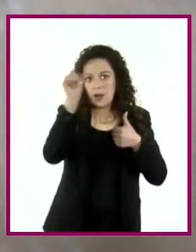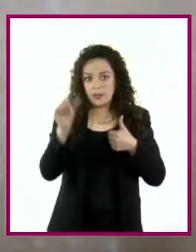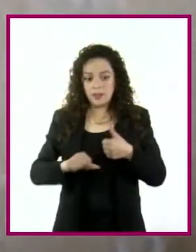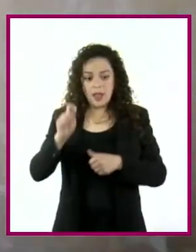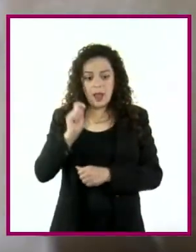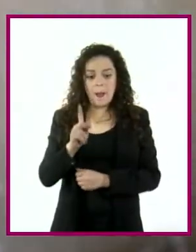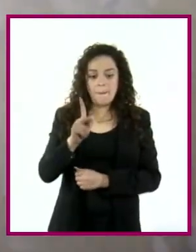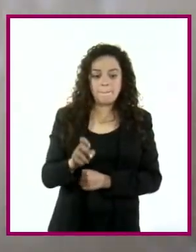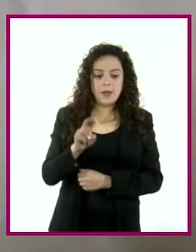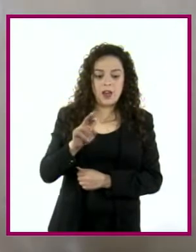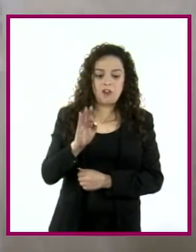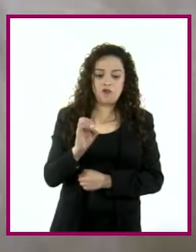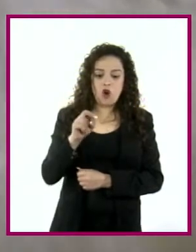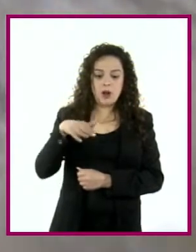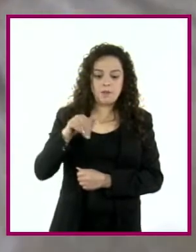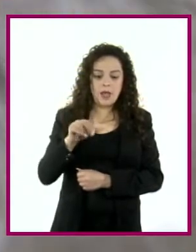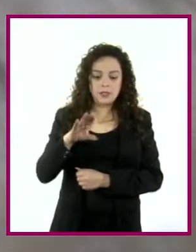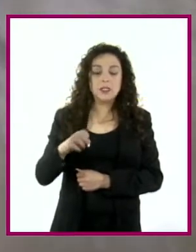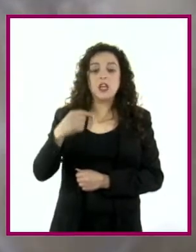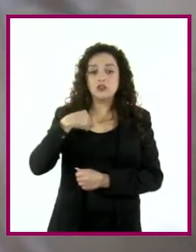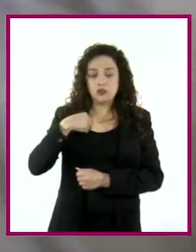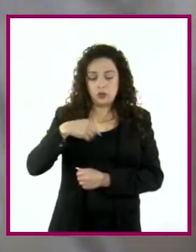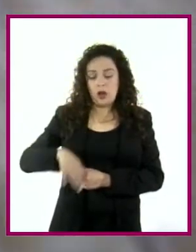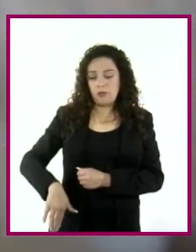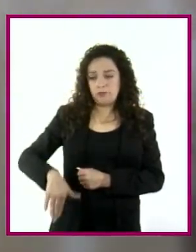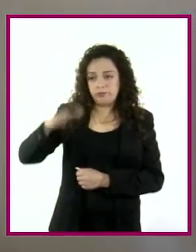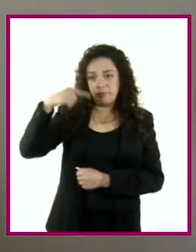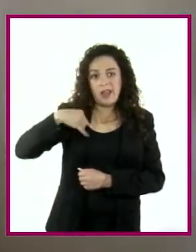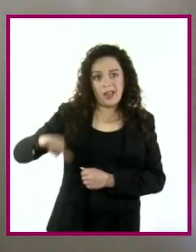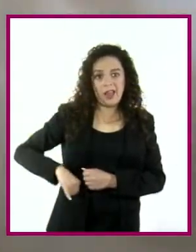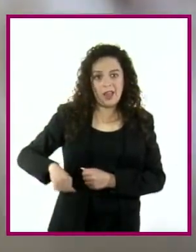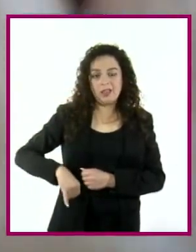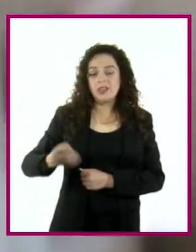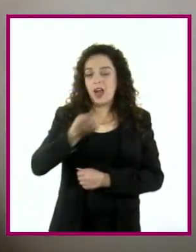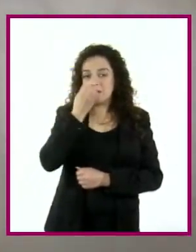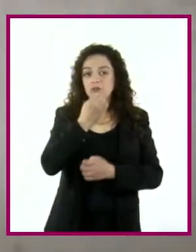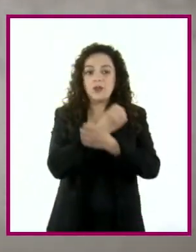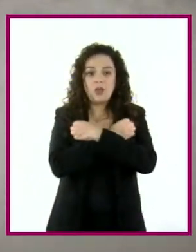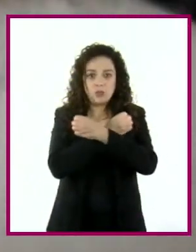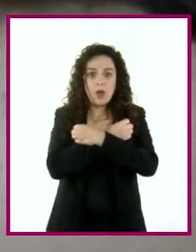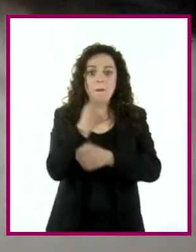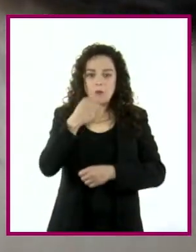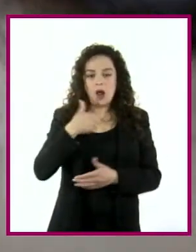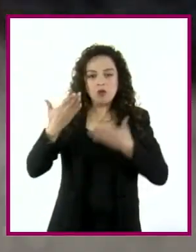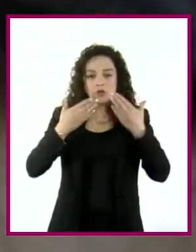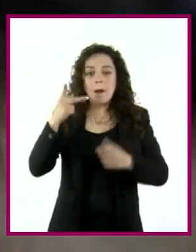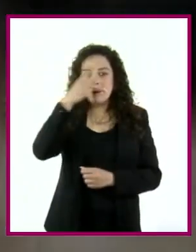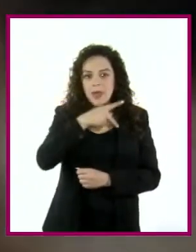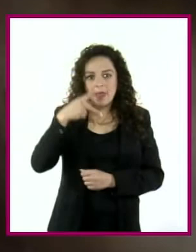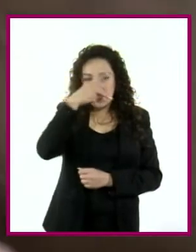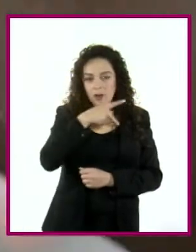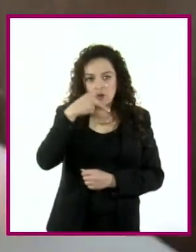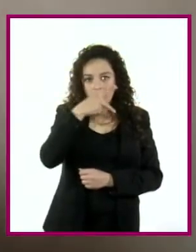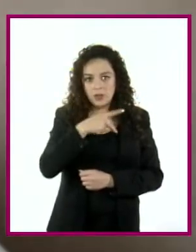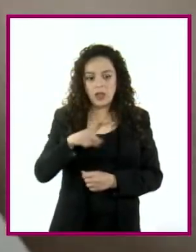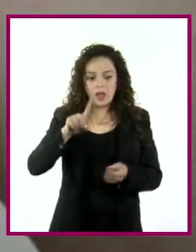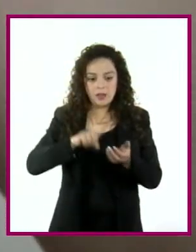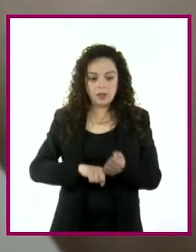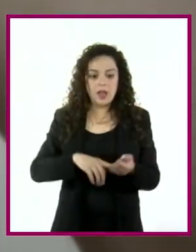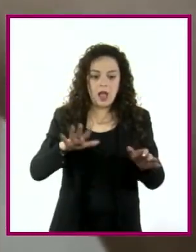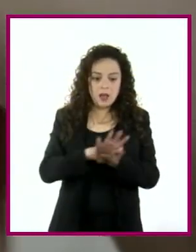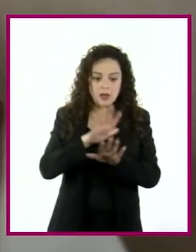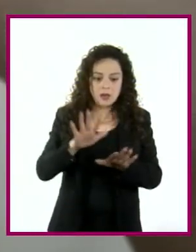me formé como pedagoga. Siempre me interesó la educación, por supuesto una educación basada en las pedagogías radicales, por